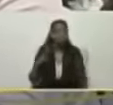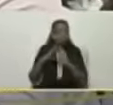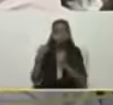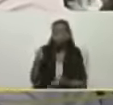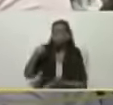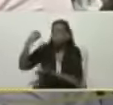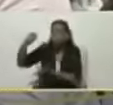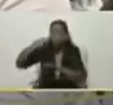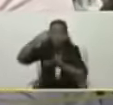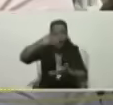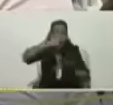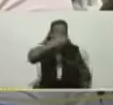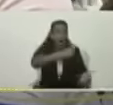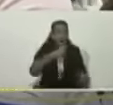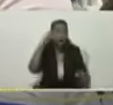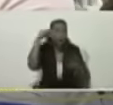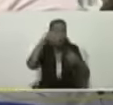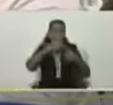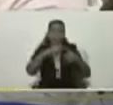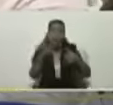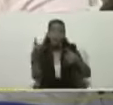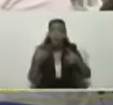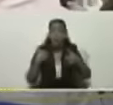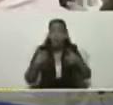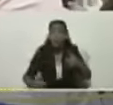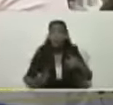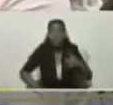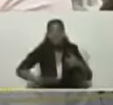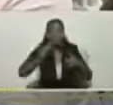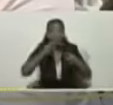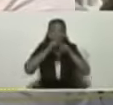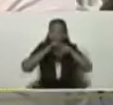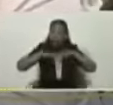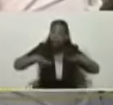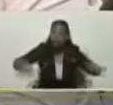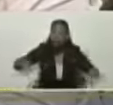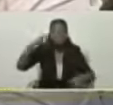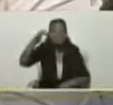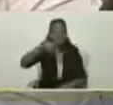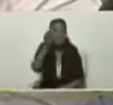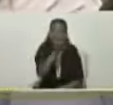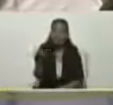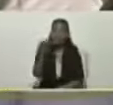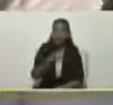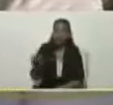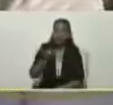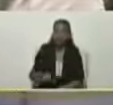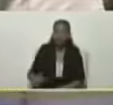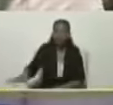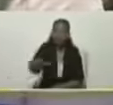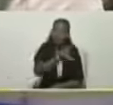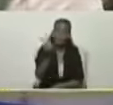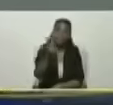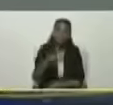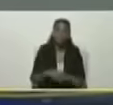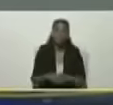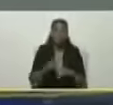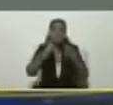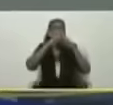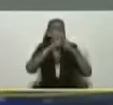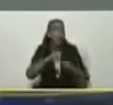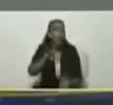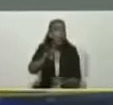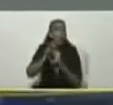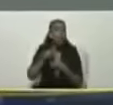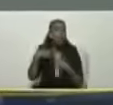eso en el vértice de la Gran Misión Venezuela Mujer, que está desplegado permanentemente en el territorio nacional. ¿Y cuánto le van a cobrar